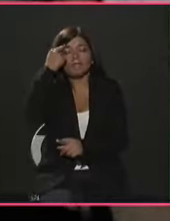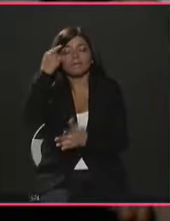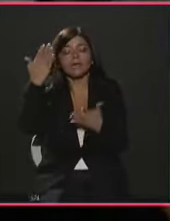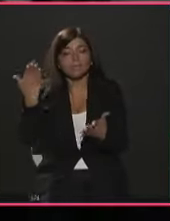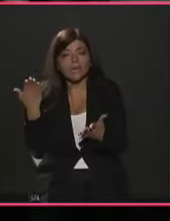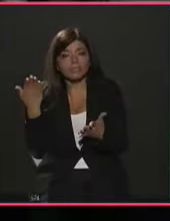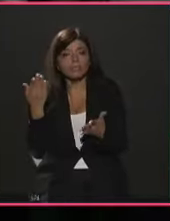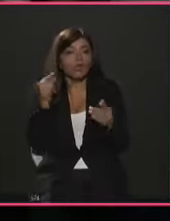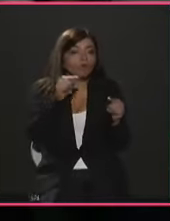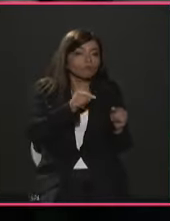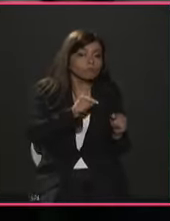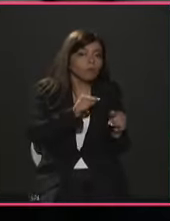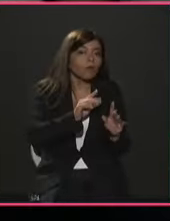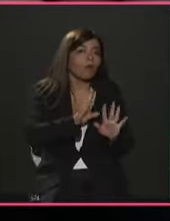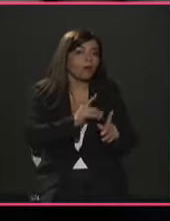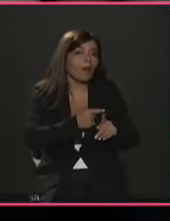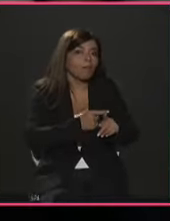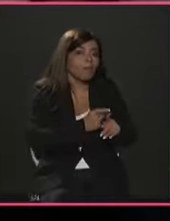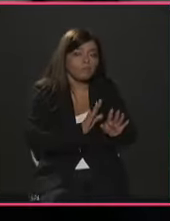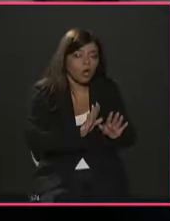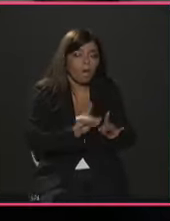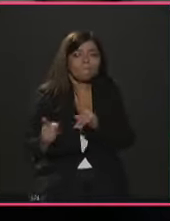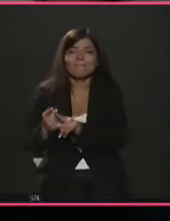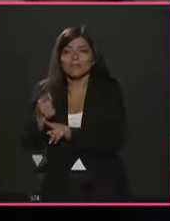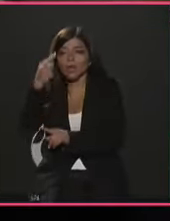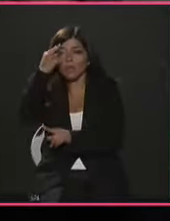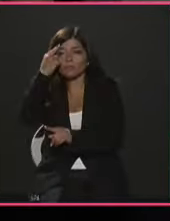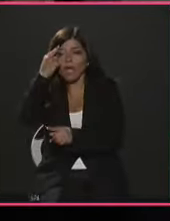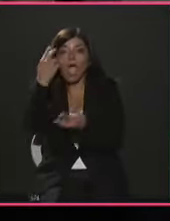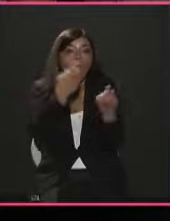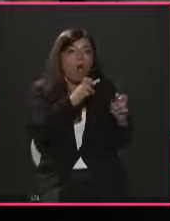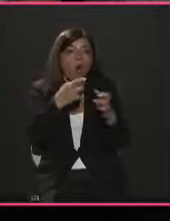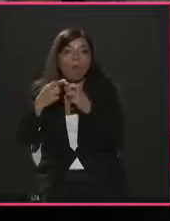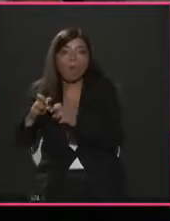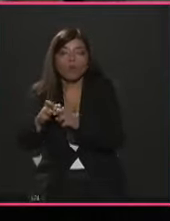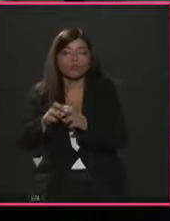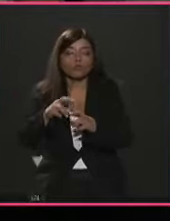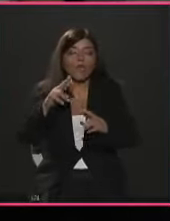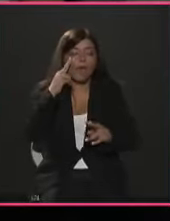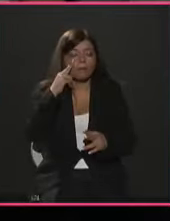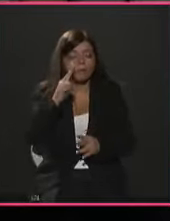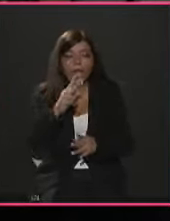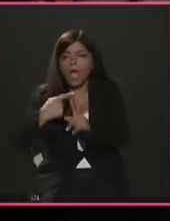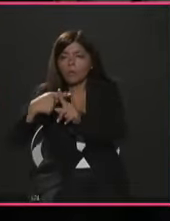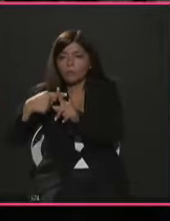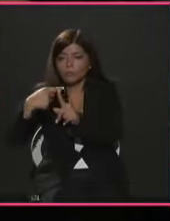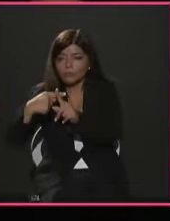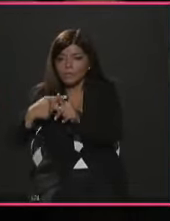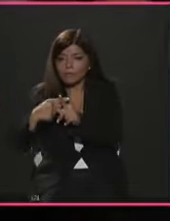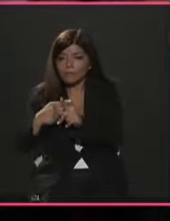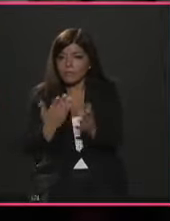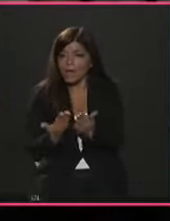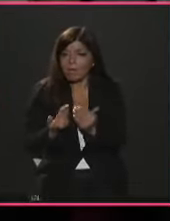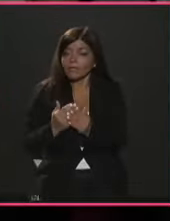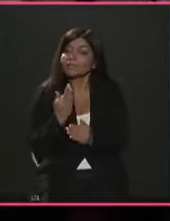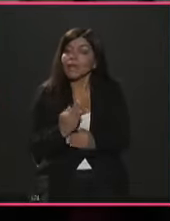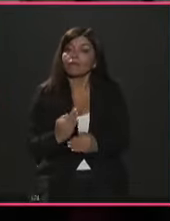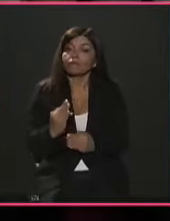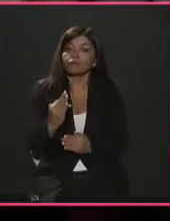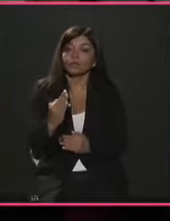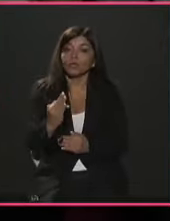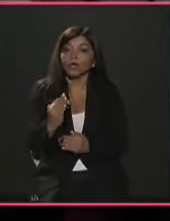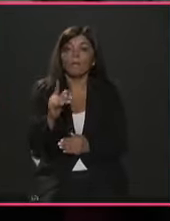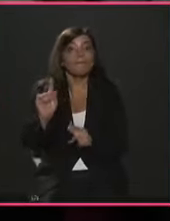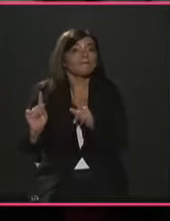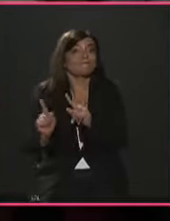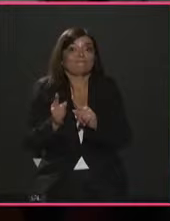devenir en amenaza y nosotros queremos que sean oportunidades y queremos tener una mirada optimista y con esperanza del futuro pero sin